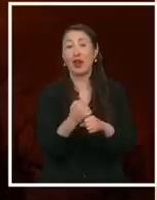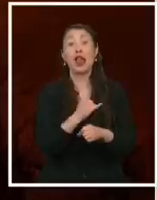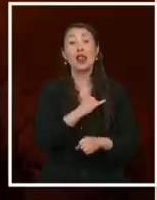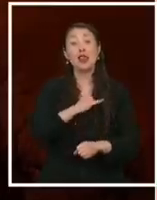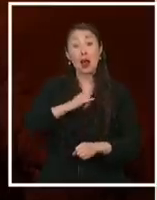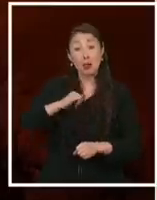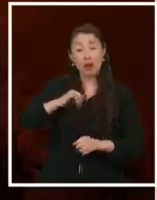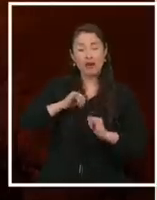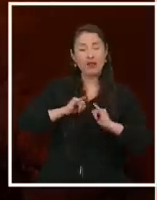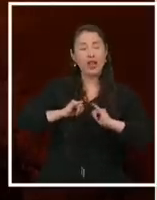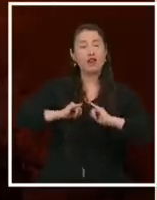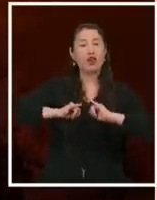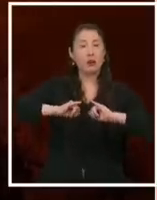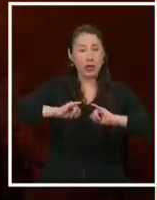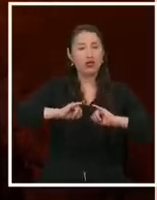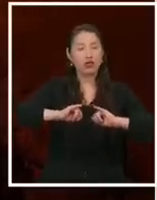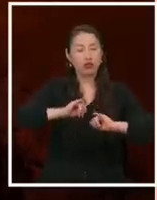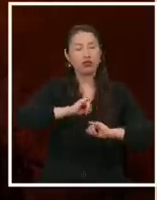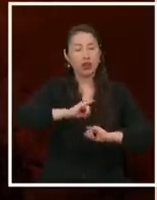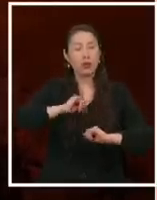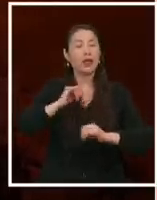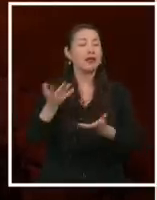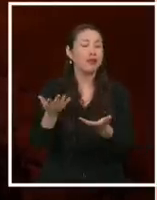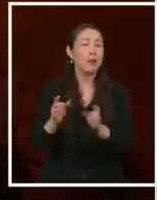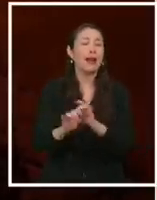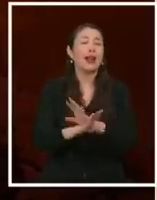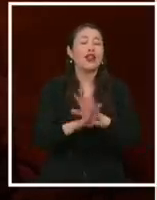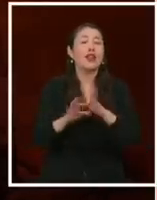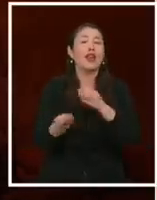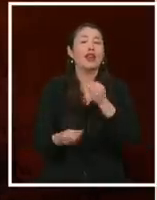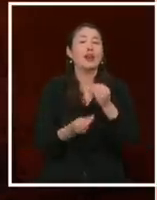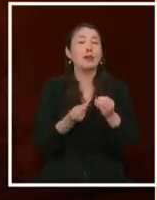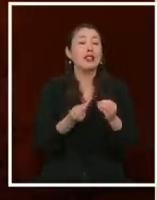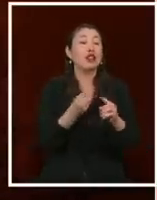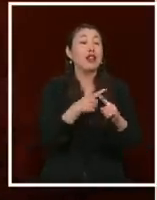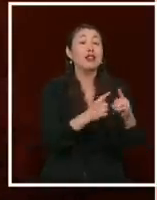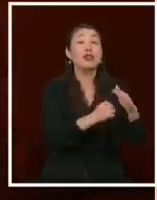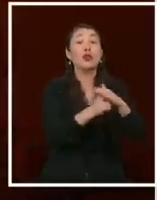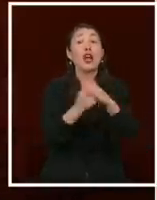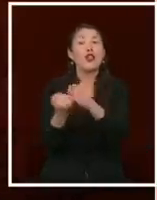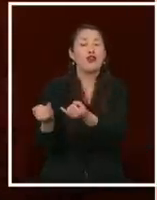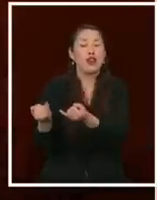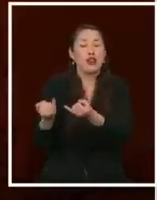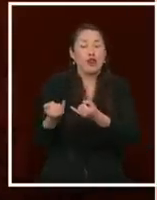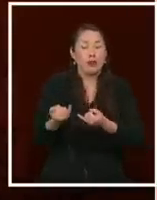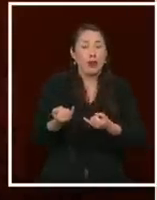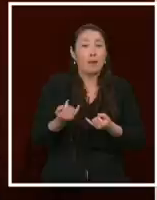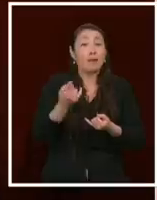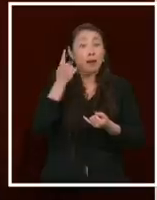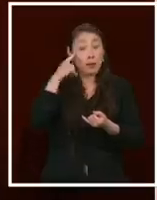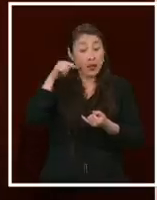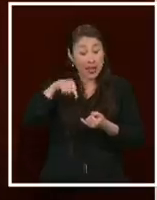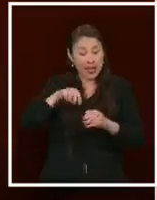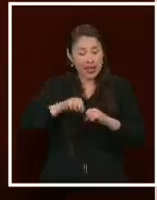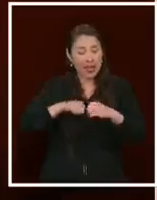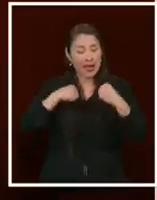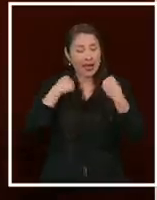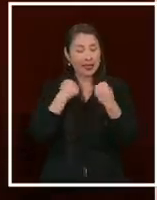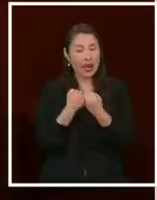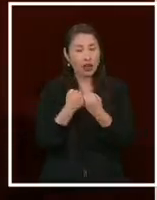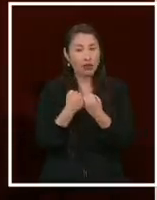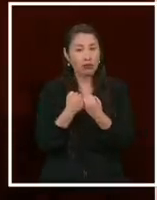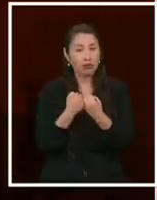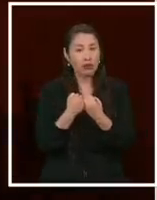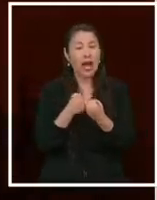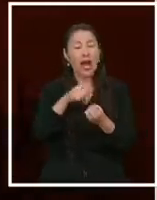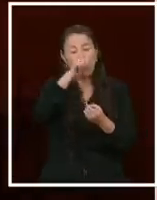donde podremos obtener mayor información sobre lo que está ocurriendo con las distintas autoridades. Pero desde el Estadio Sausalita están aquí